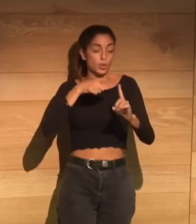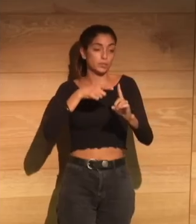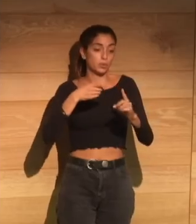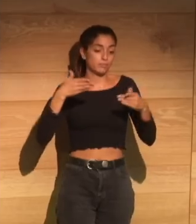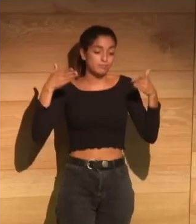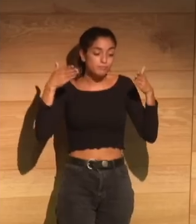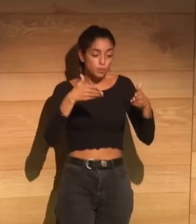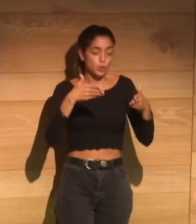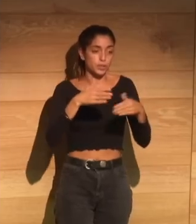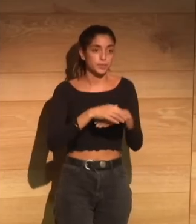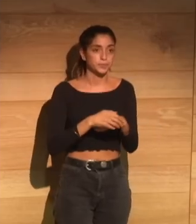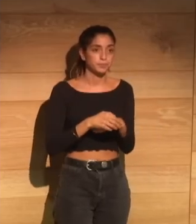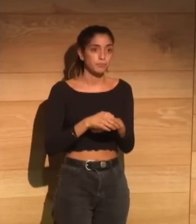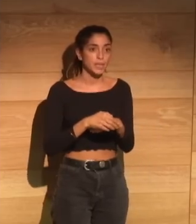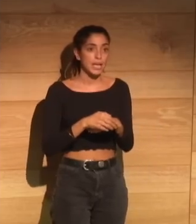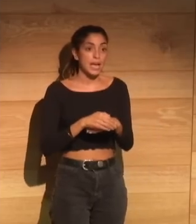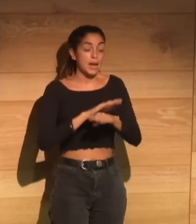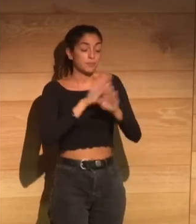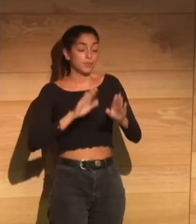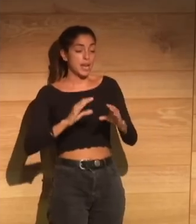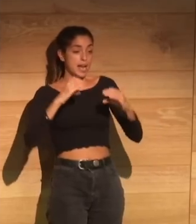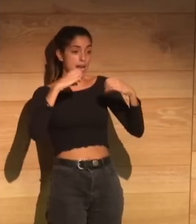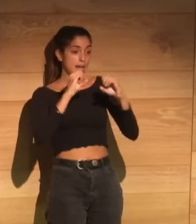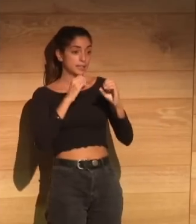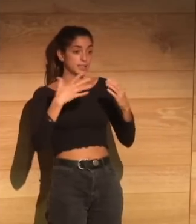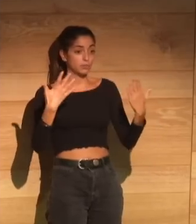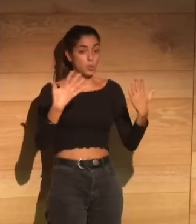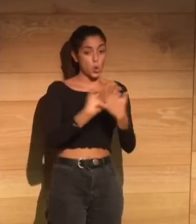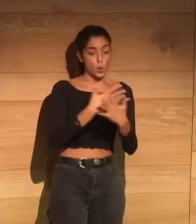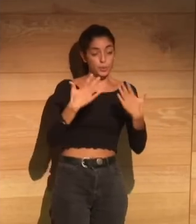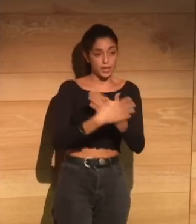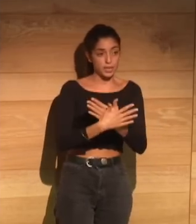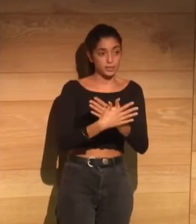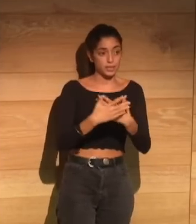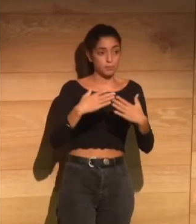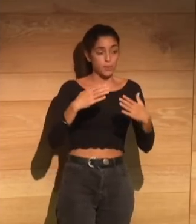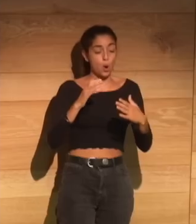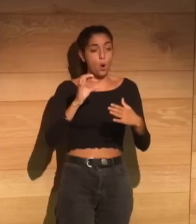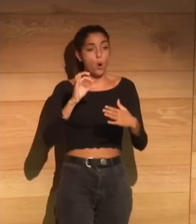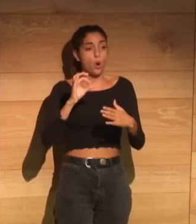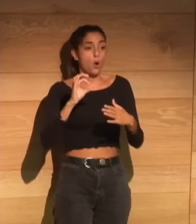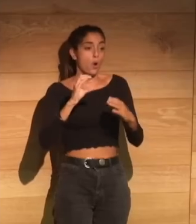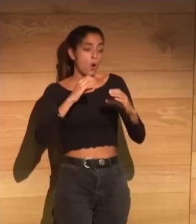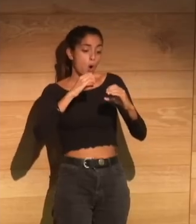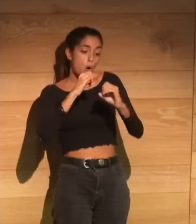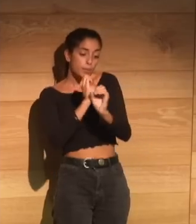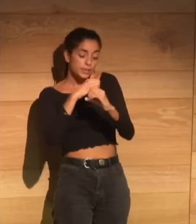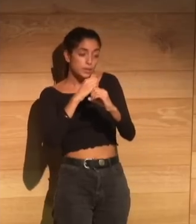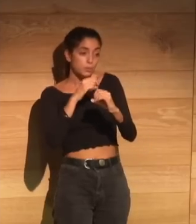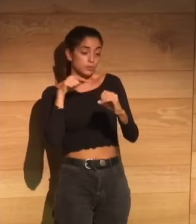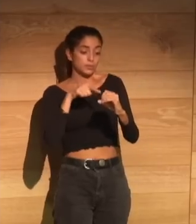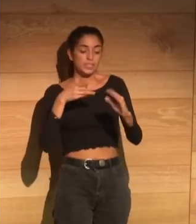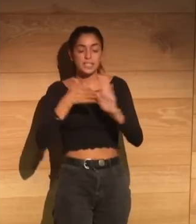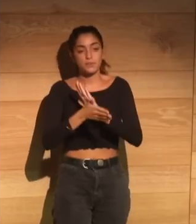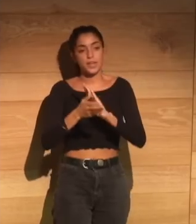pero en el fondo las lentes son combinaciones, lo que llamamos objetivos, son combinaciones de lentes.